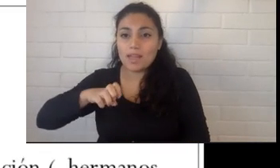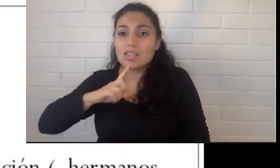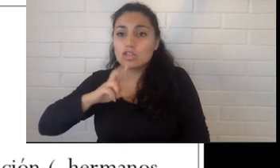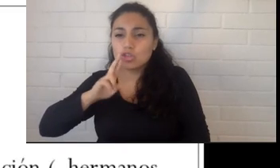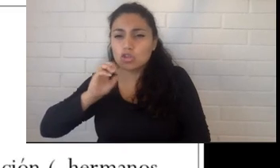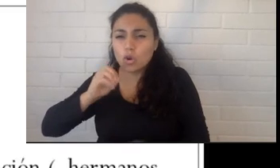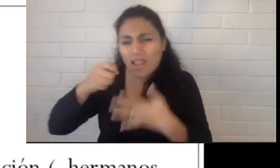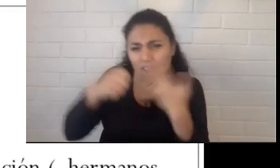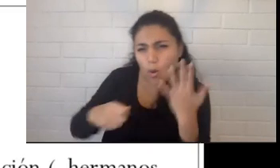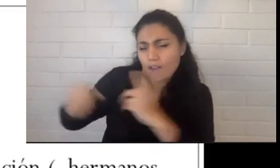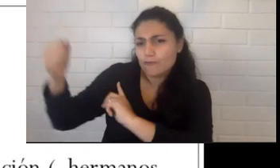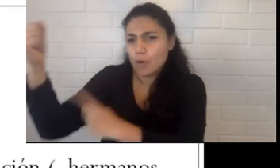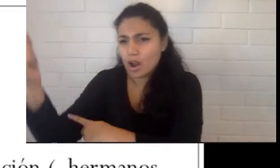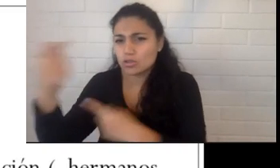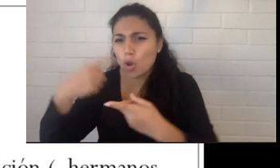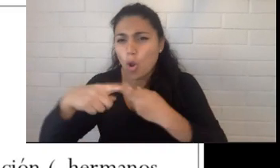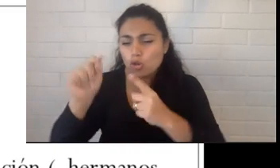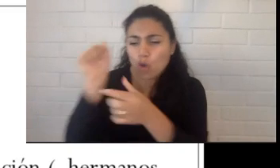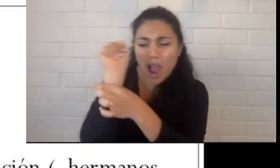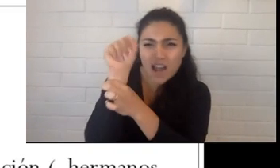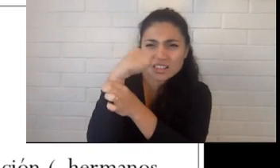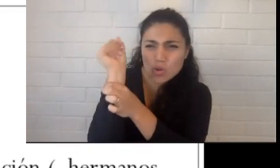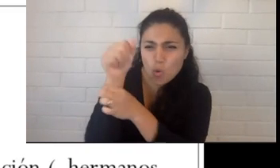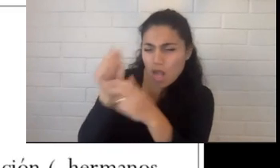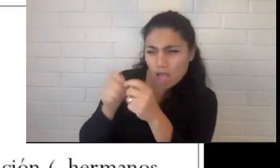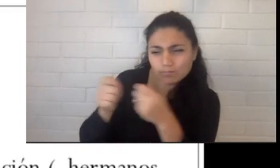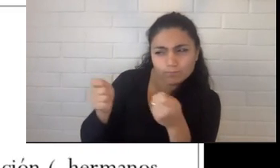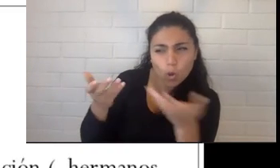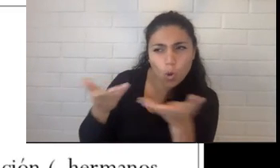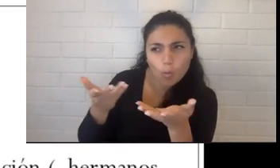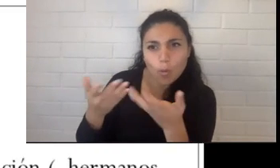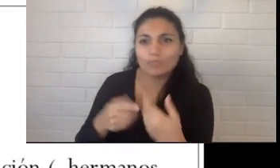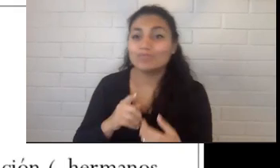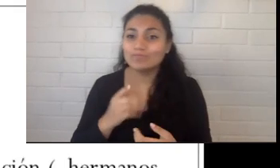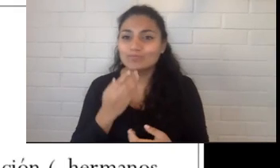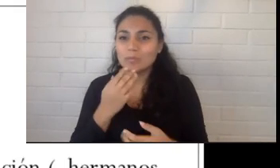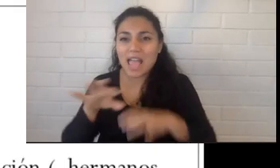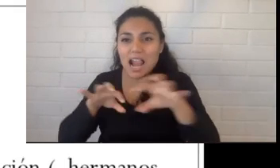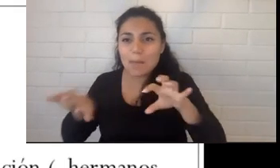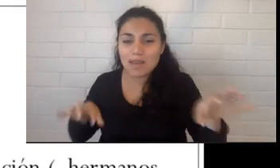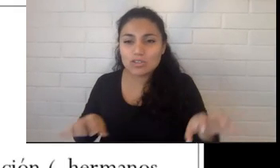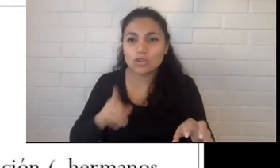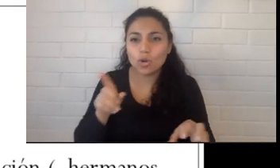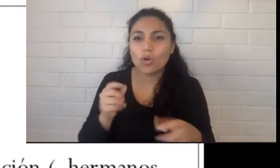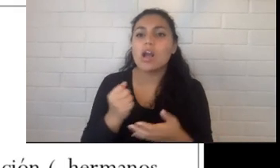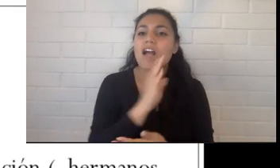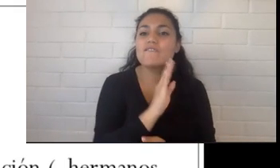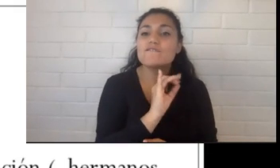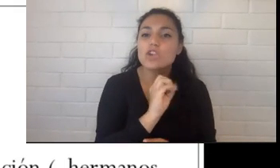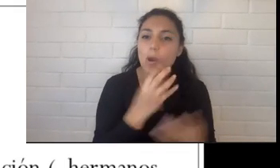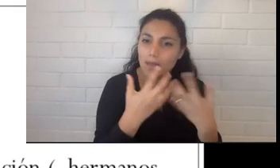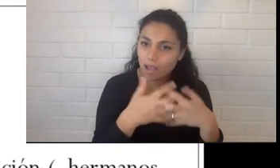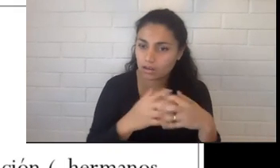goniómetros eléctricos para evaluar el rango articular. Entonces, si se fijan, tenemos hartos elementos que nos van permitiendo poder dirigir